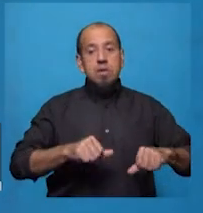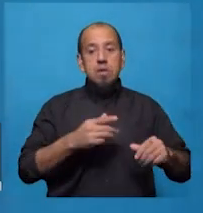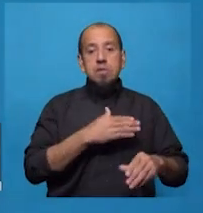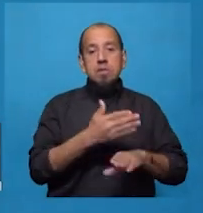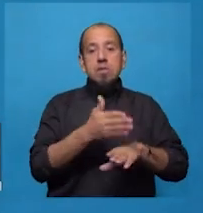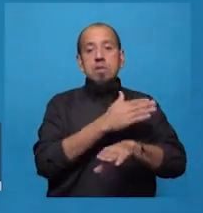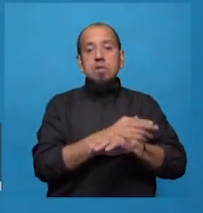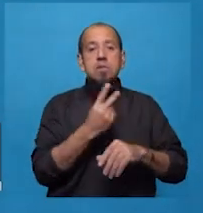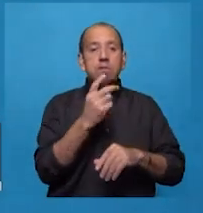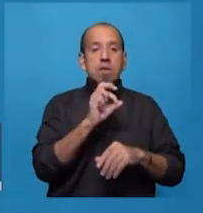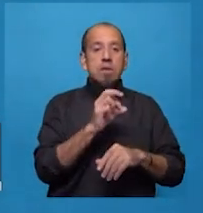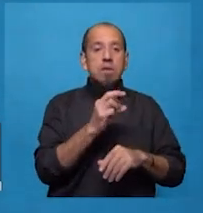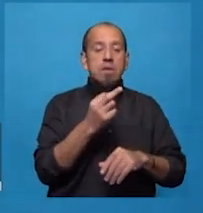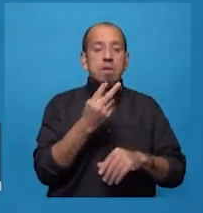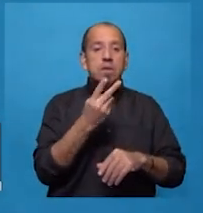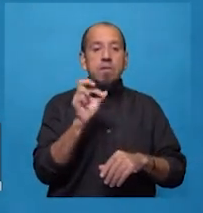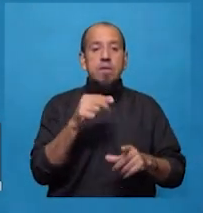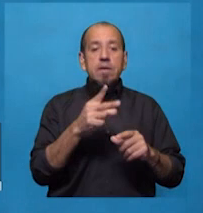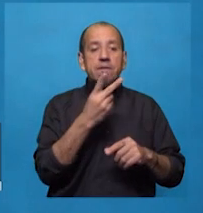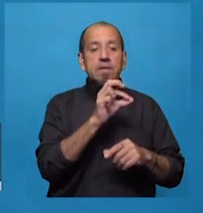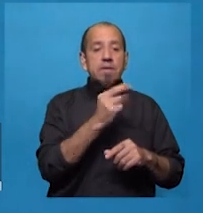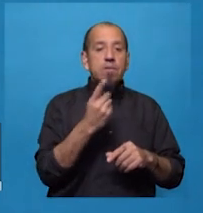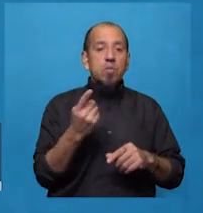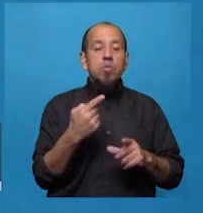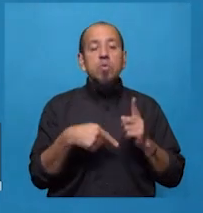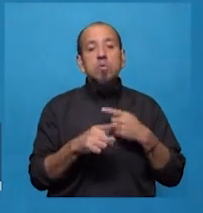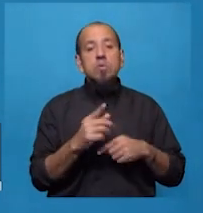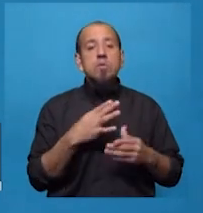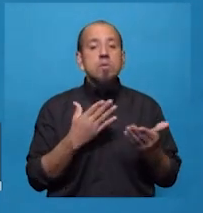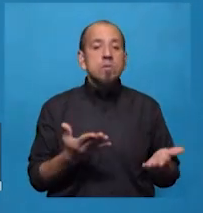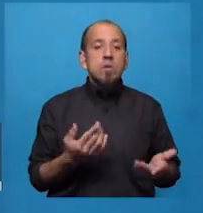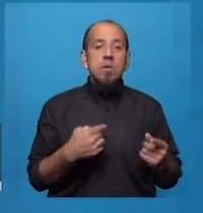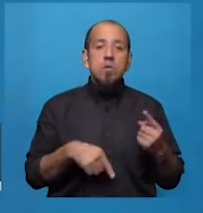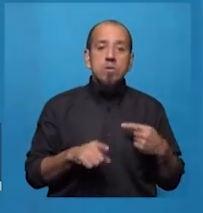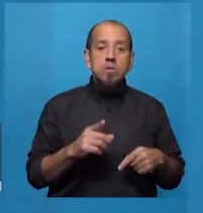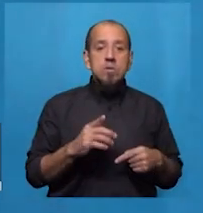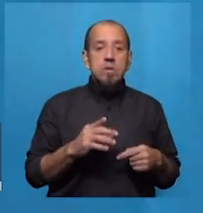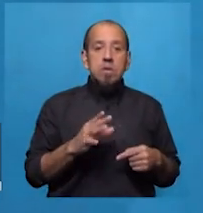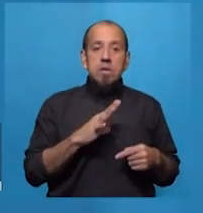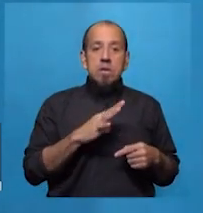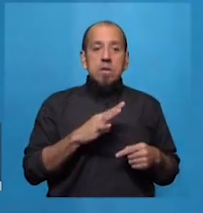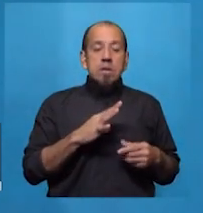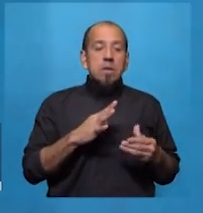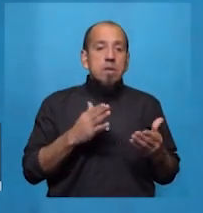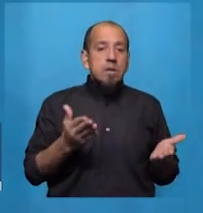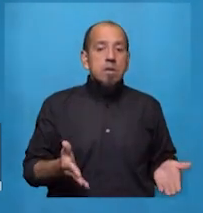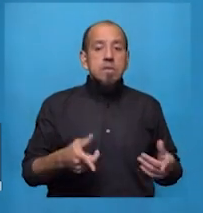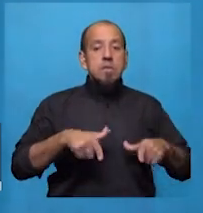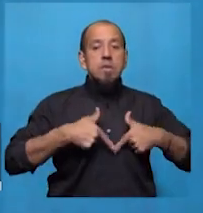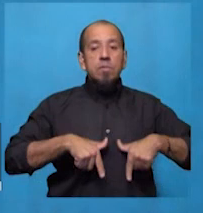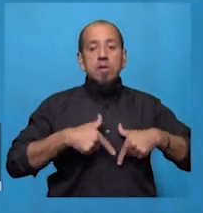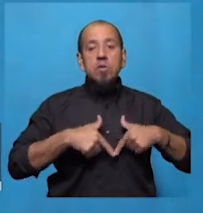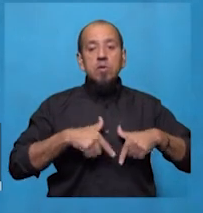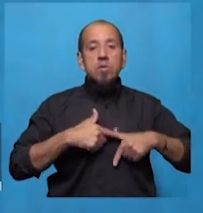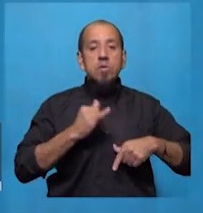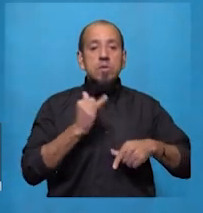2020 en el 2021 Bueno lo que lo que de alguna manera Hay que que problematizar es si el ministro tiene la